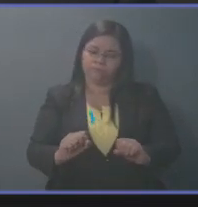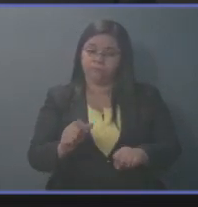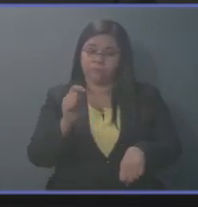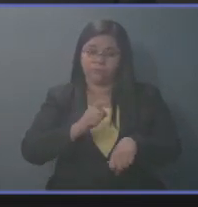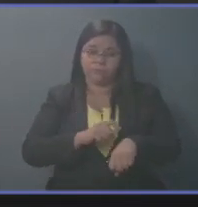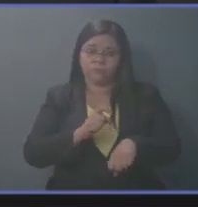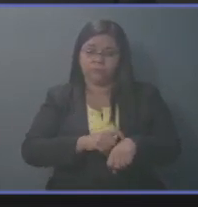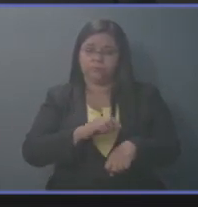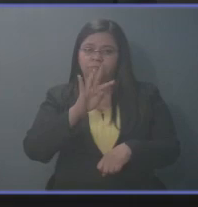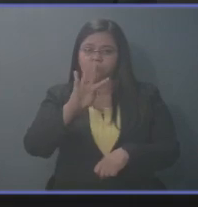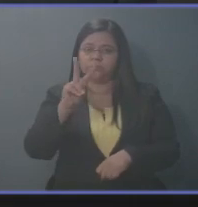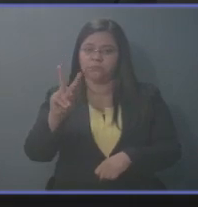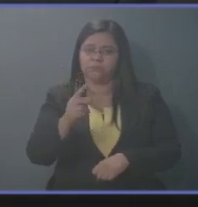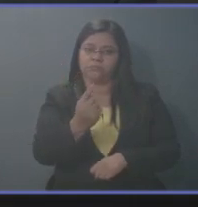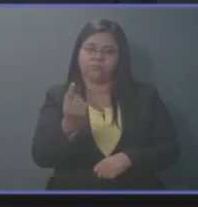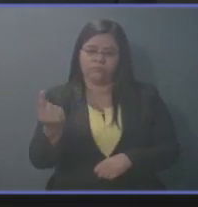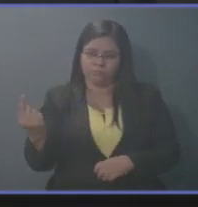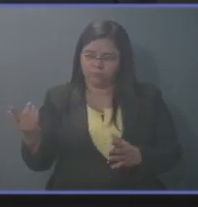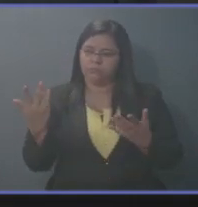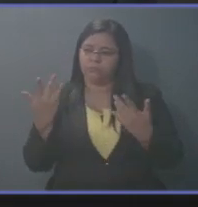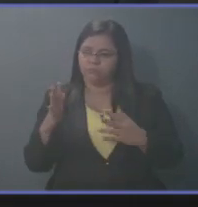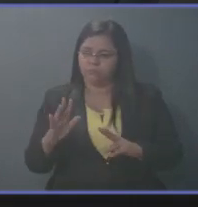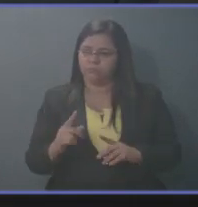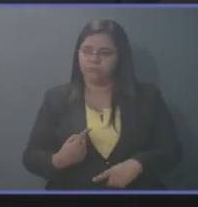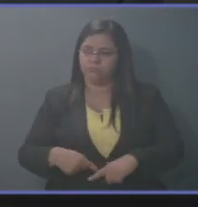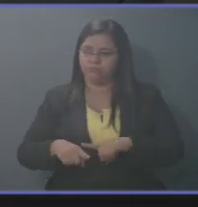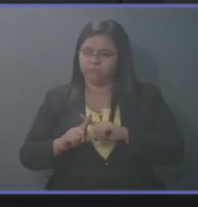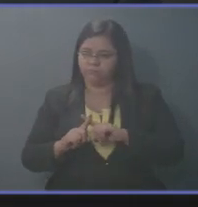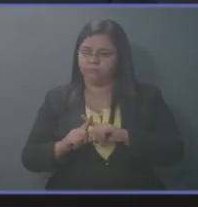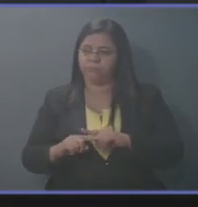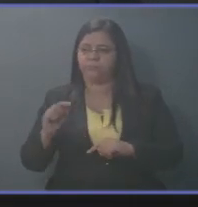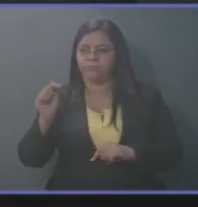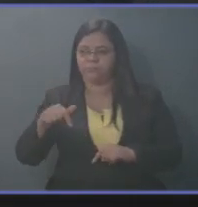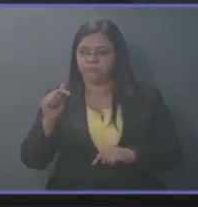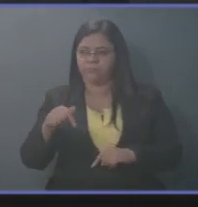momento hay 42 personas ya en positivo. Y esto,